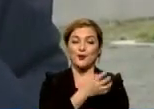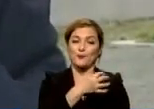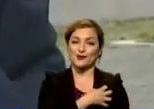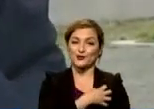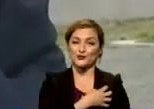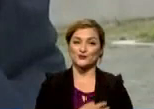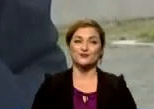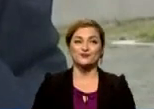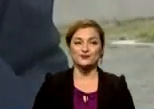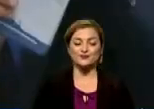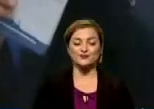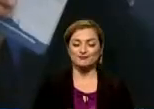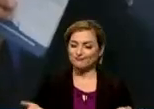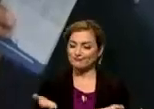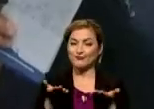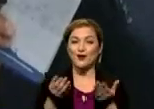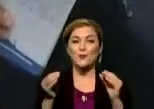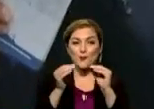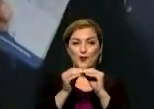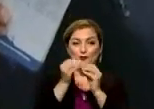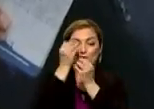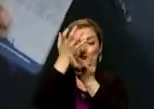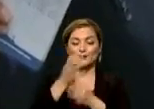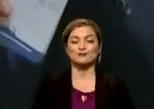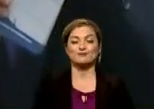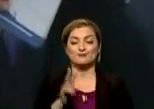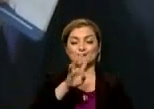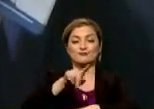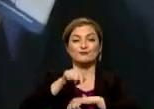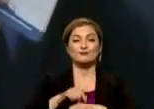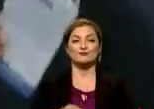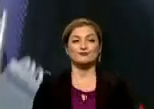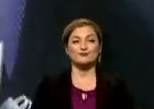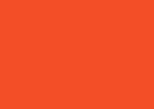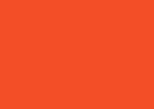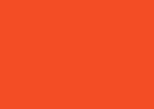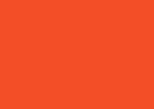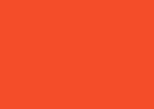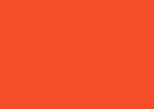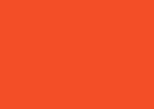Barcelona. Liz Valareso, usted con más información en 24 horas.